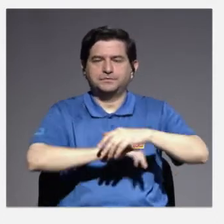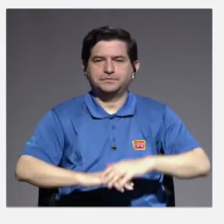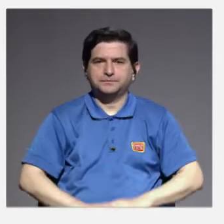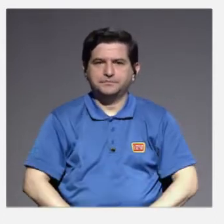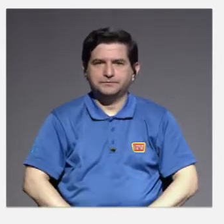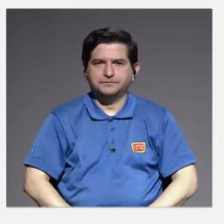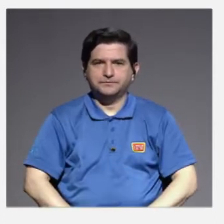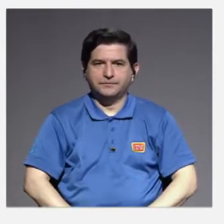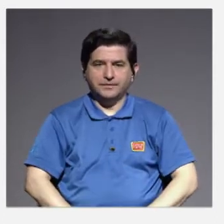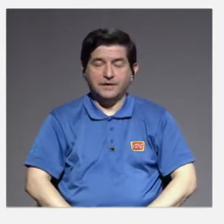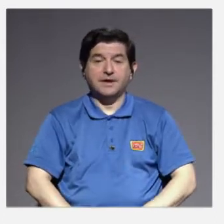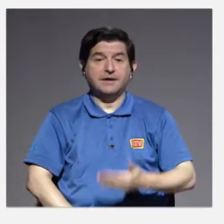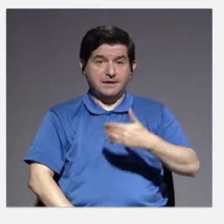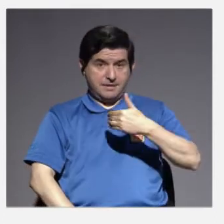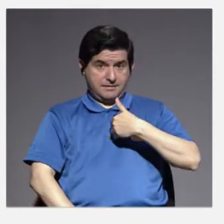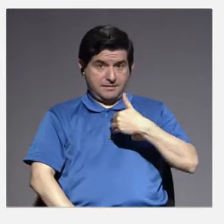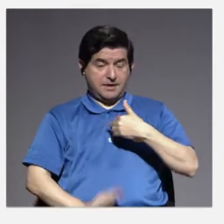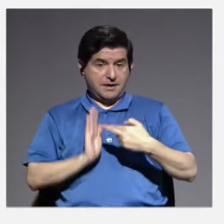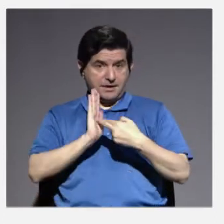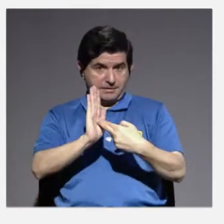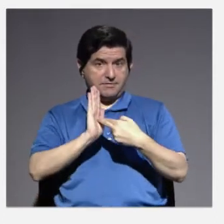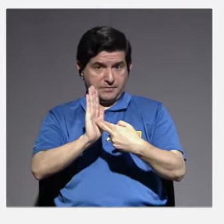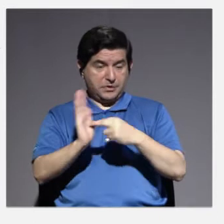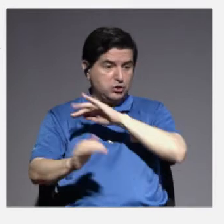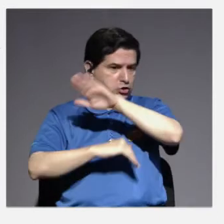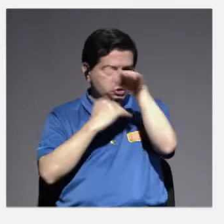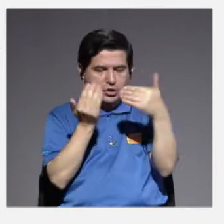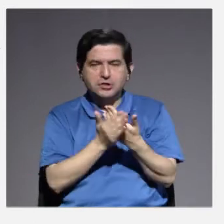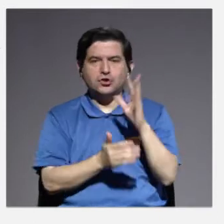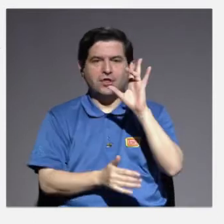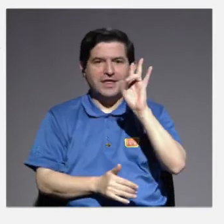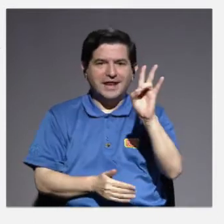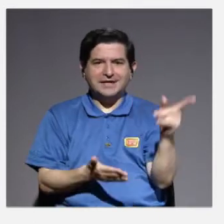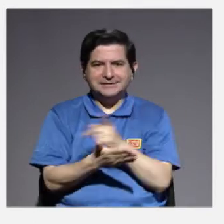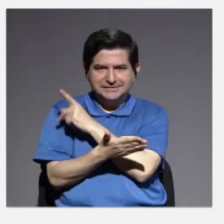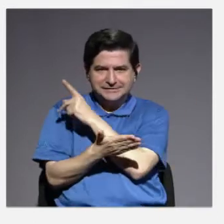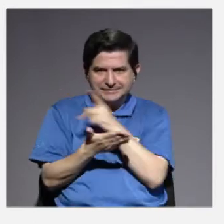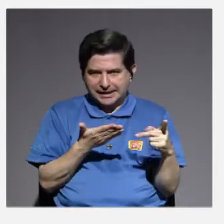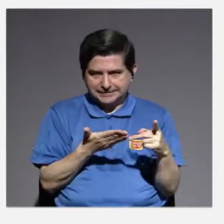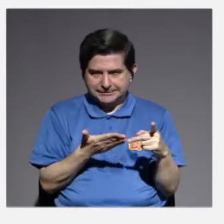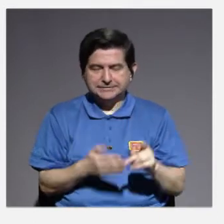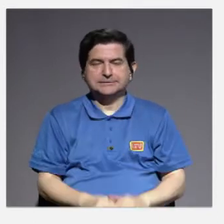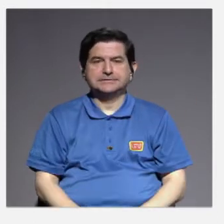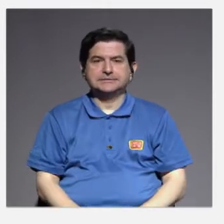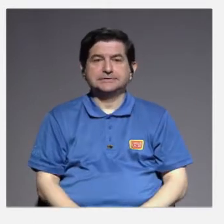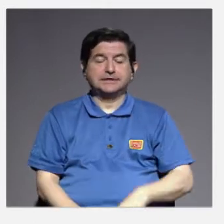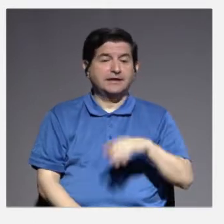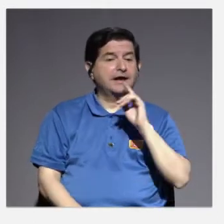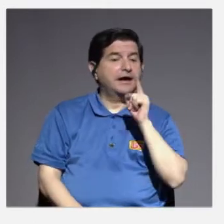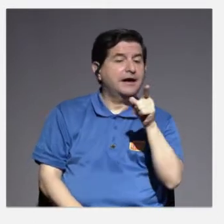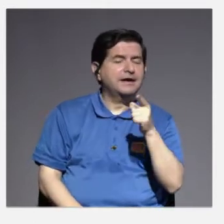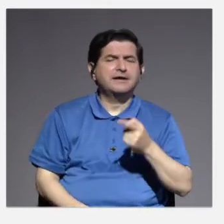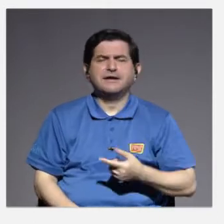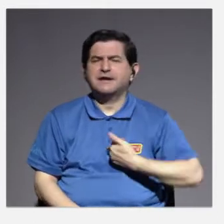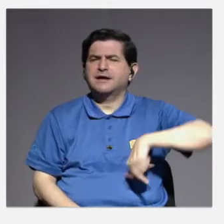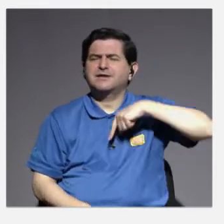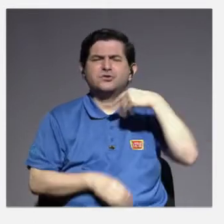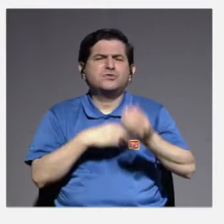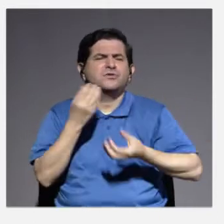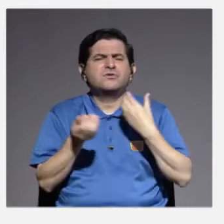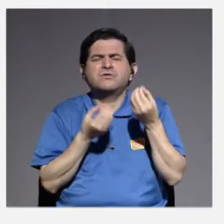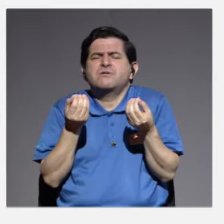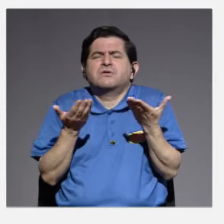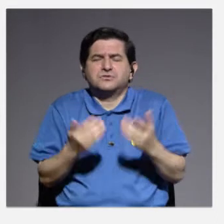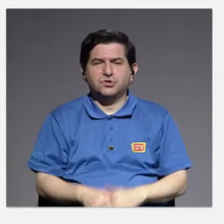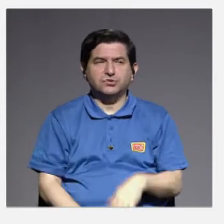Entonces, básicamente tuvimos representación de todas las 7 provincias y justamente aquí lo que nosotros hicimos fue un